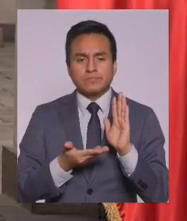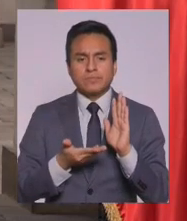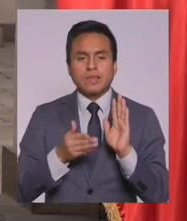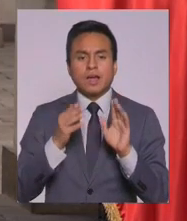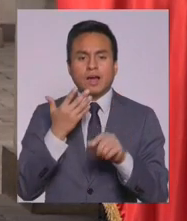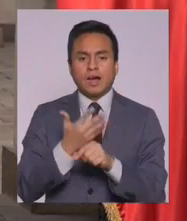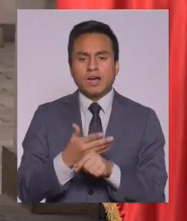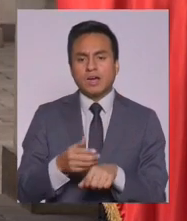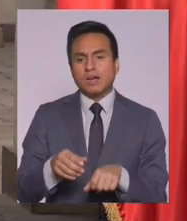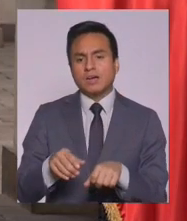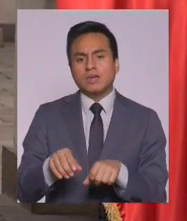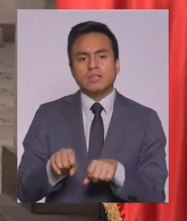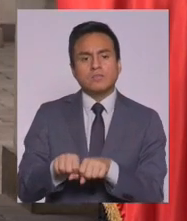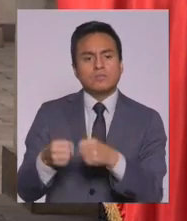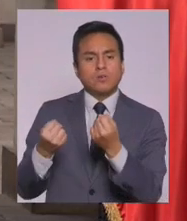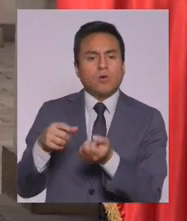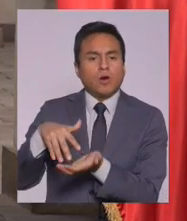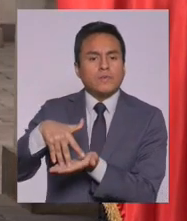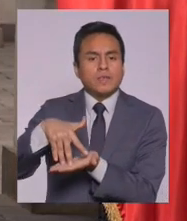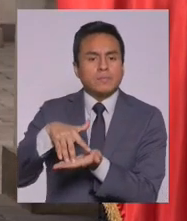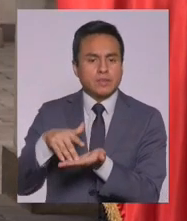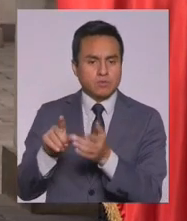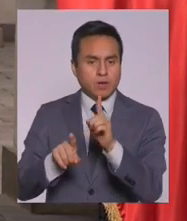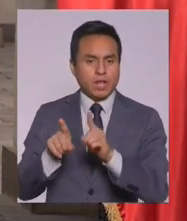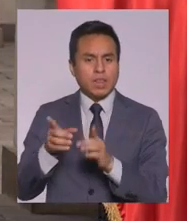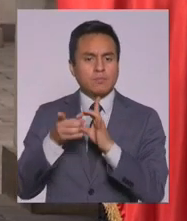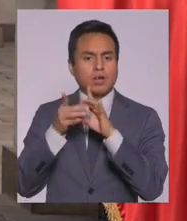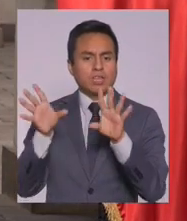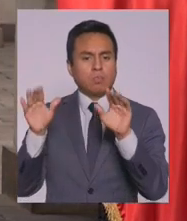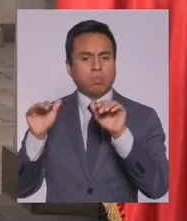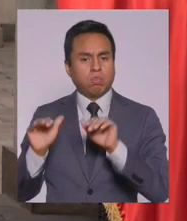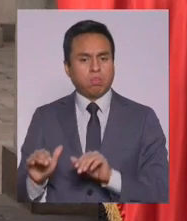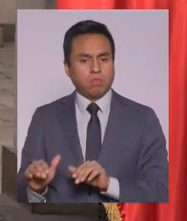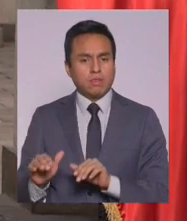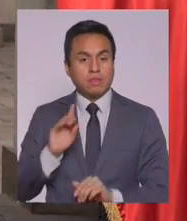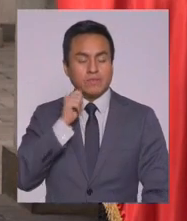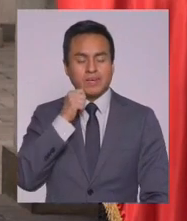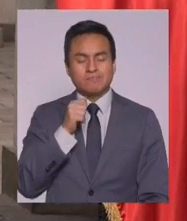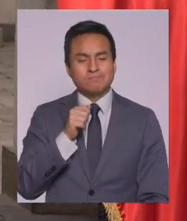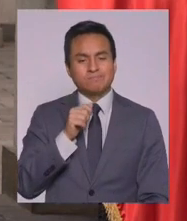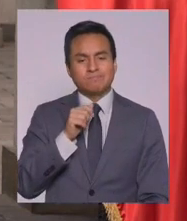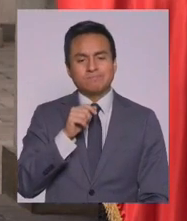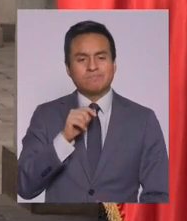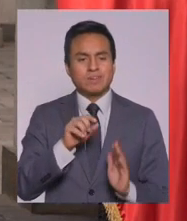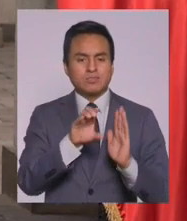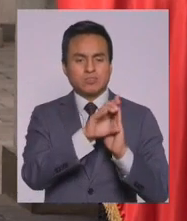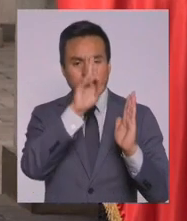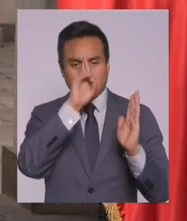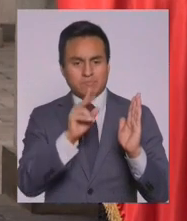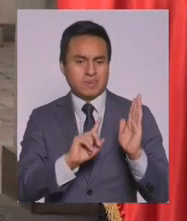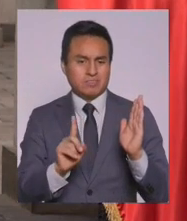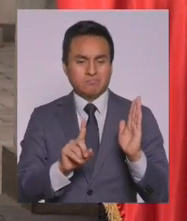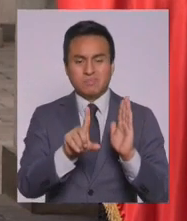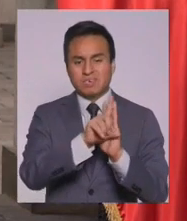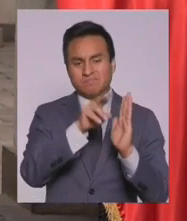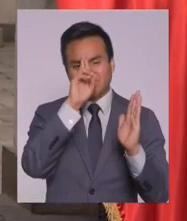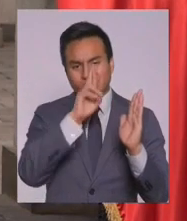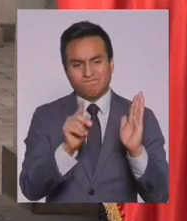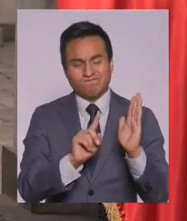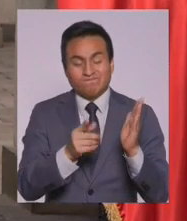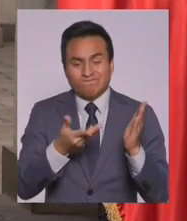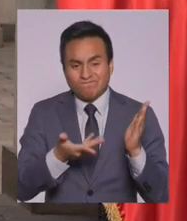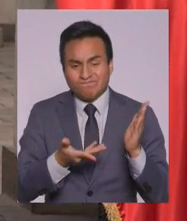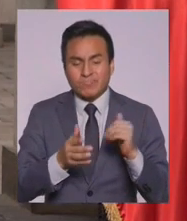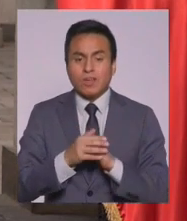la destrucción o debilitamiento de las democracias está el no respeto por la Constitución y las leyes,